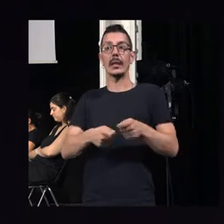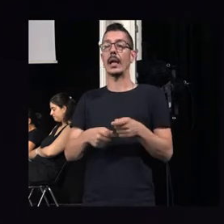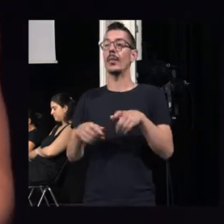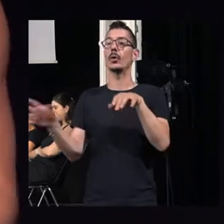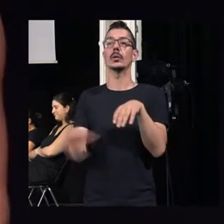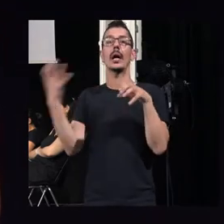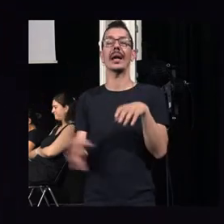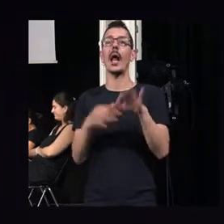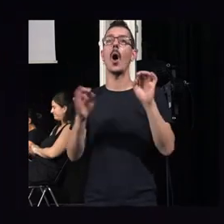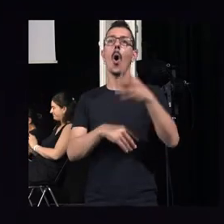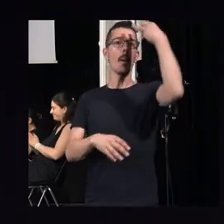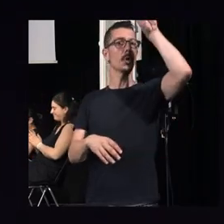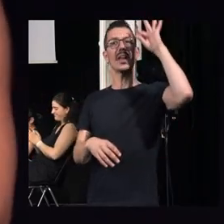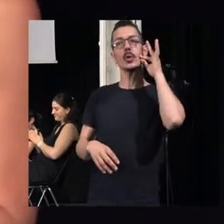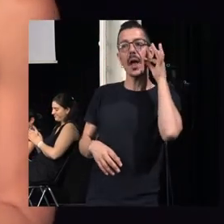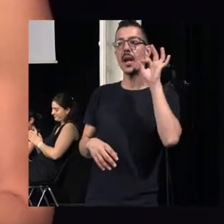nada.